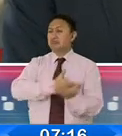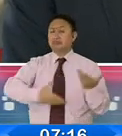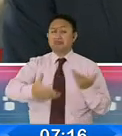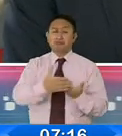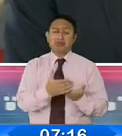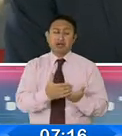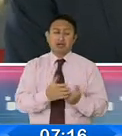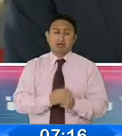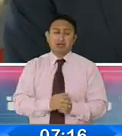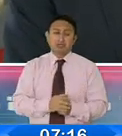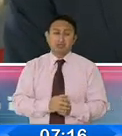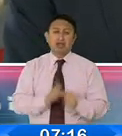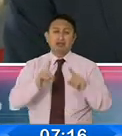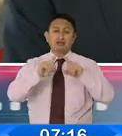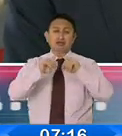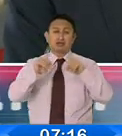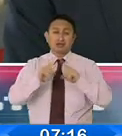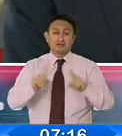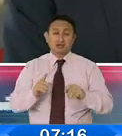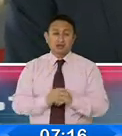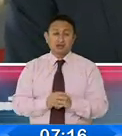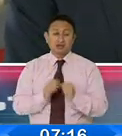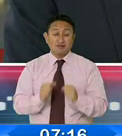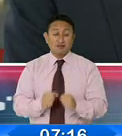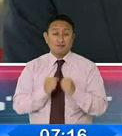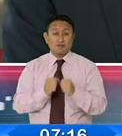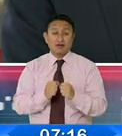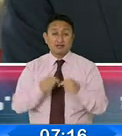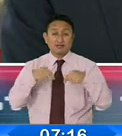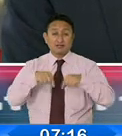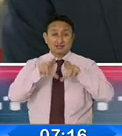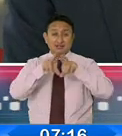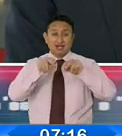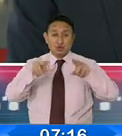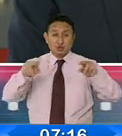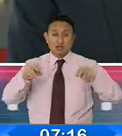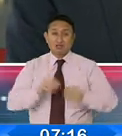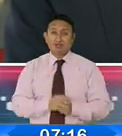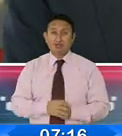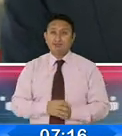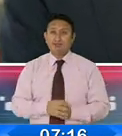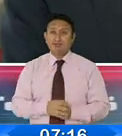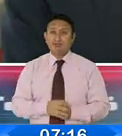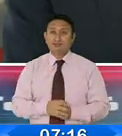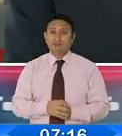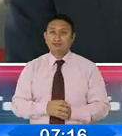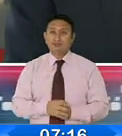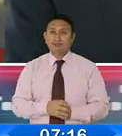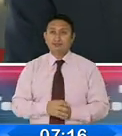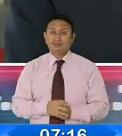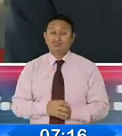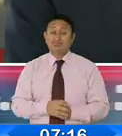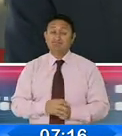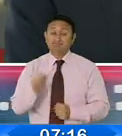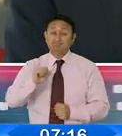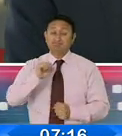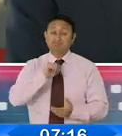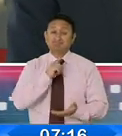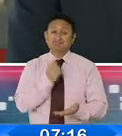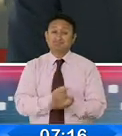las diferentes fuerzas que tiene la naturaleza, señor secretario. Así es